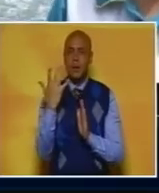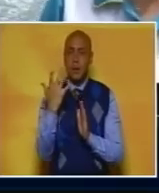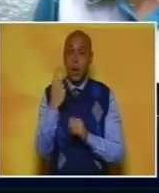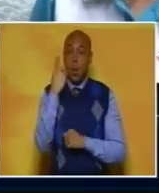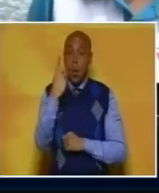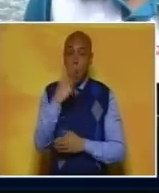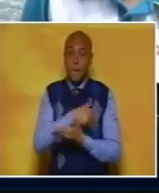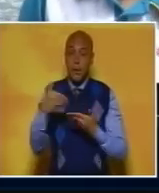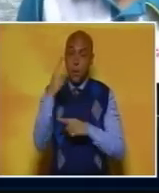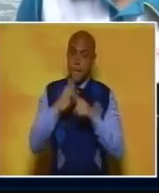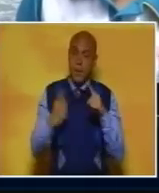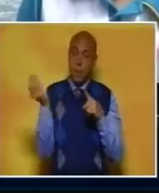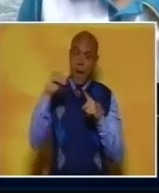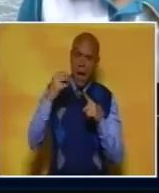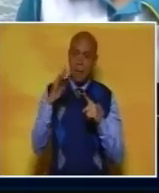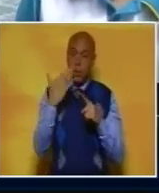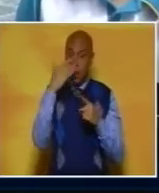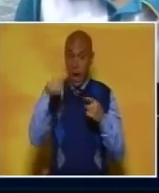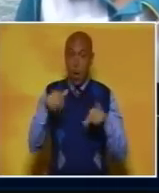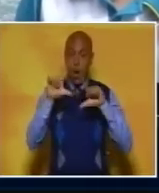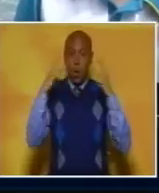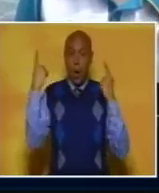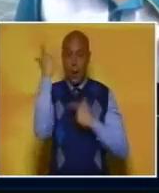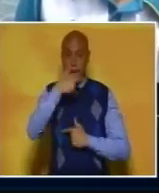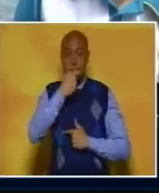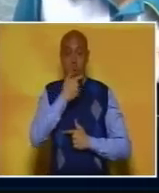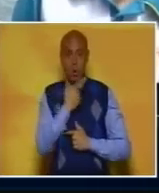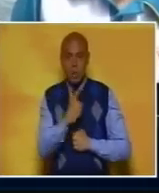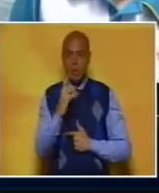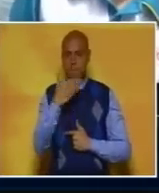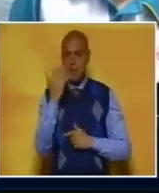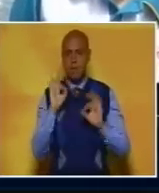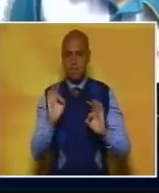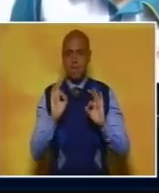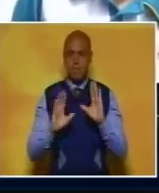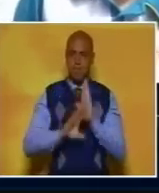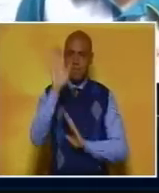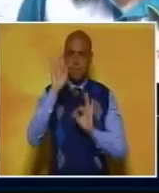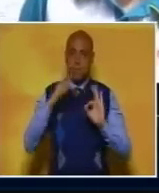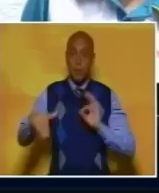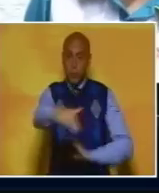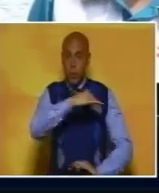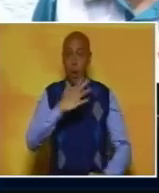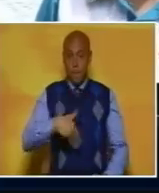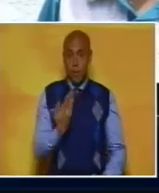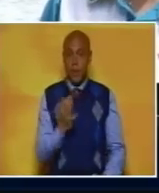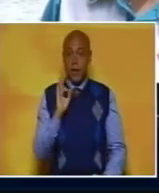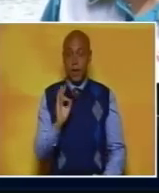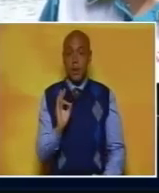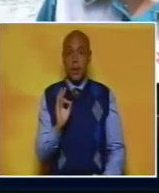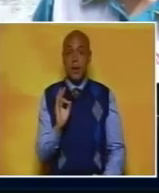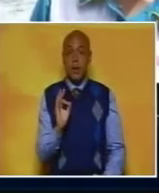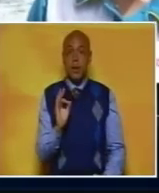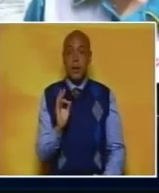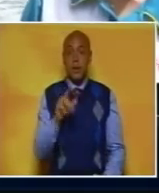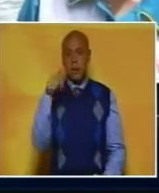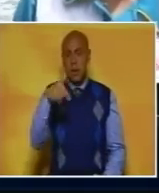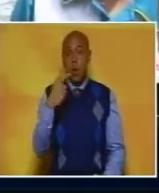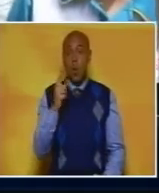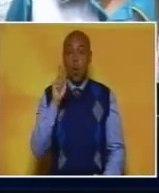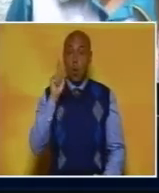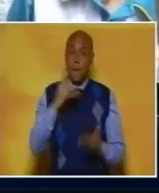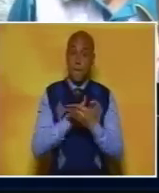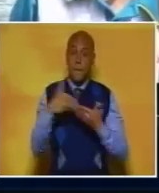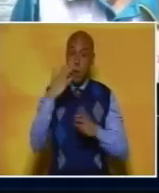de visitantes. Hoy un estado de La Guaira más bonito, más repotenciado en todos los niveles, seguramente pues el 1.000.000, y